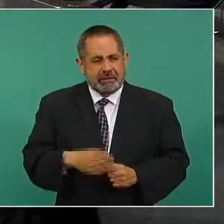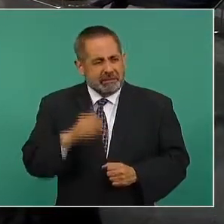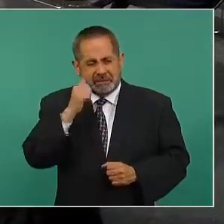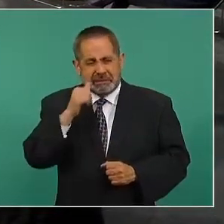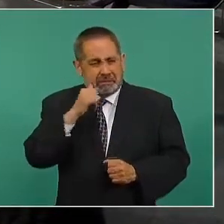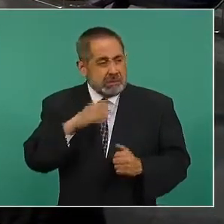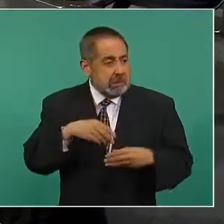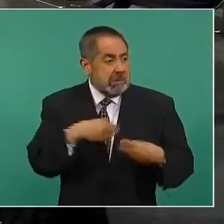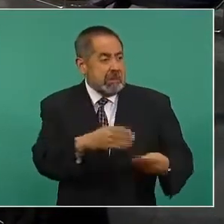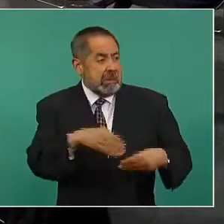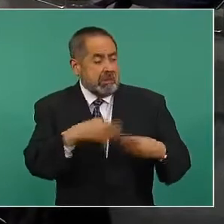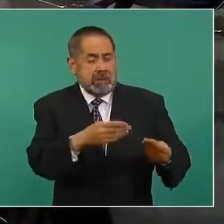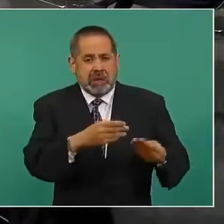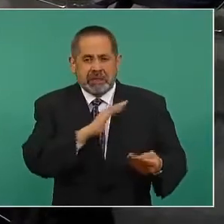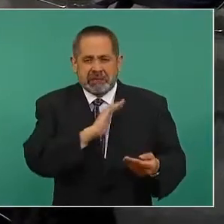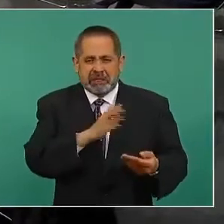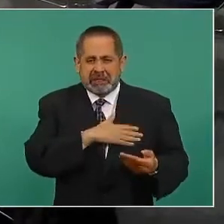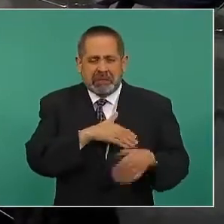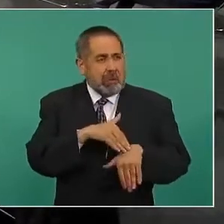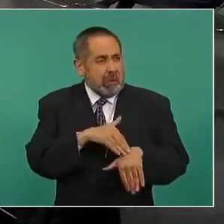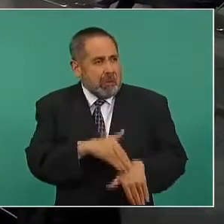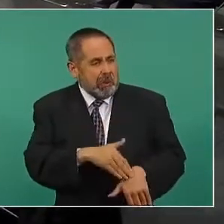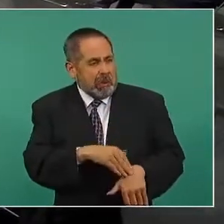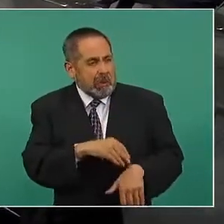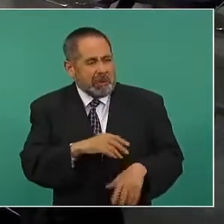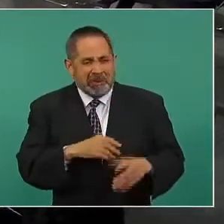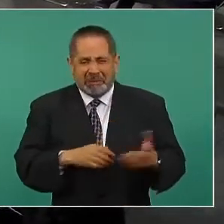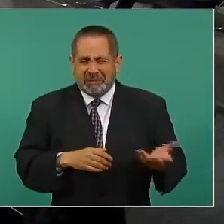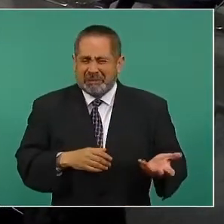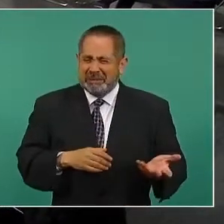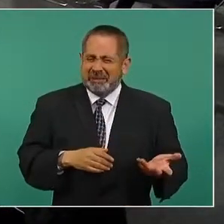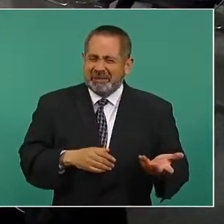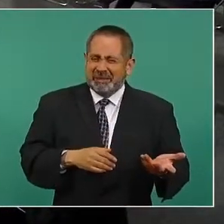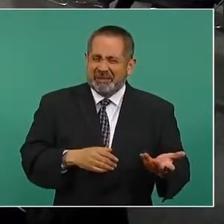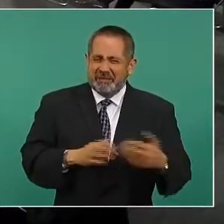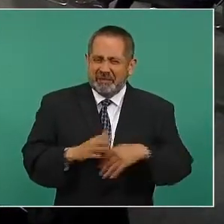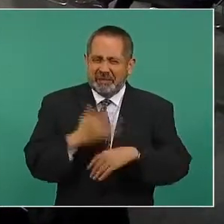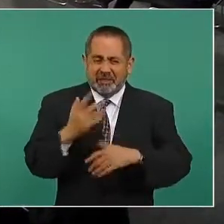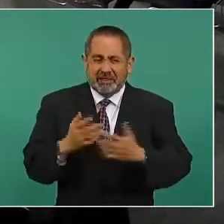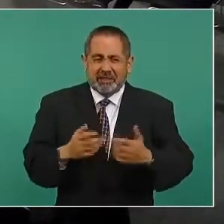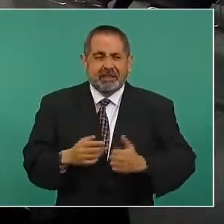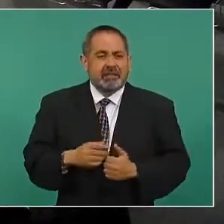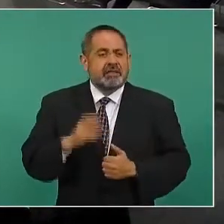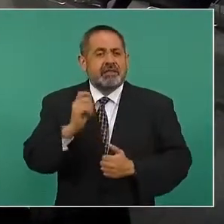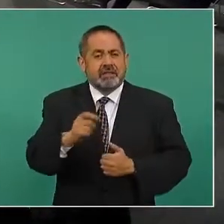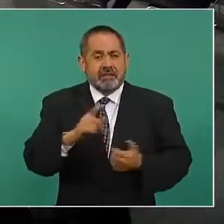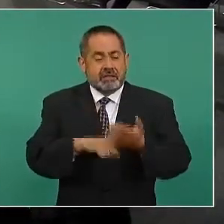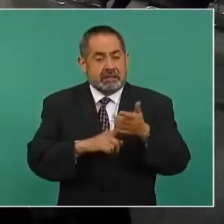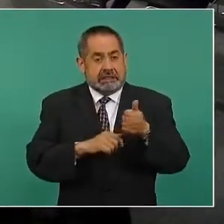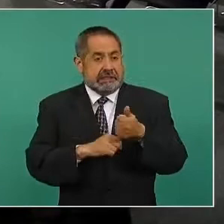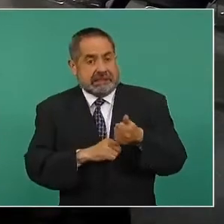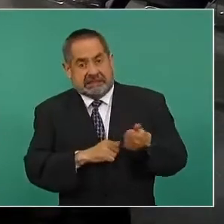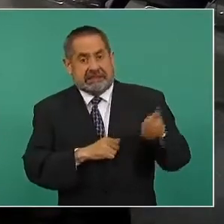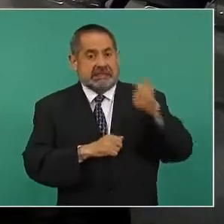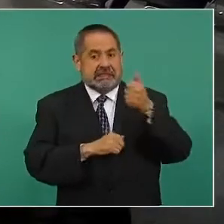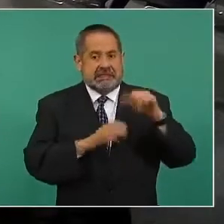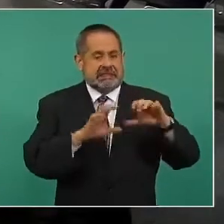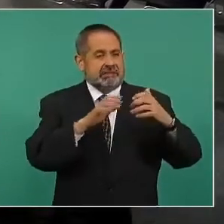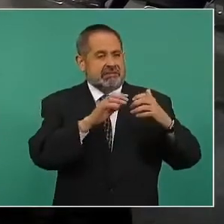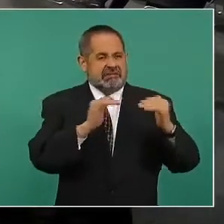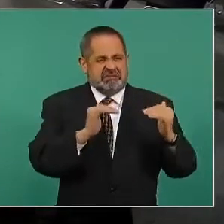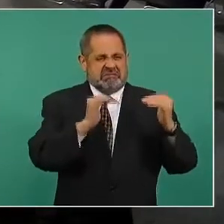complacencia con los españoles, me refiero con los de arriba de España,